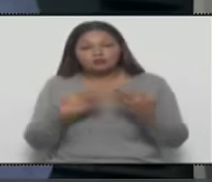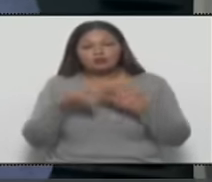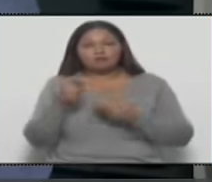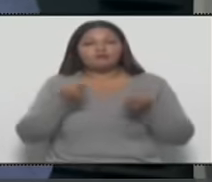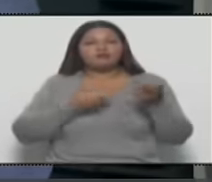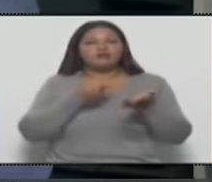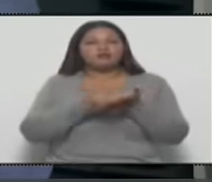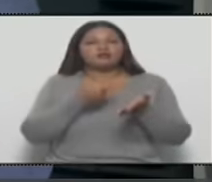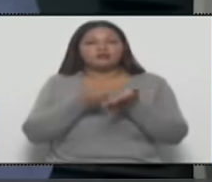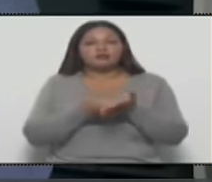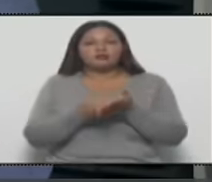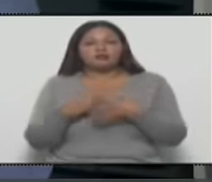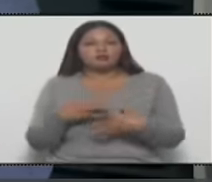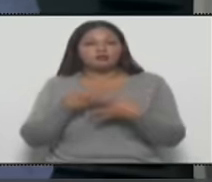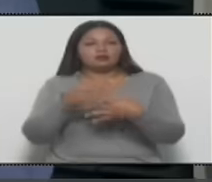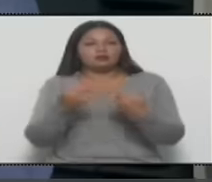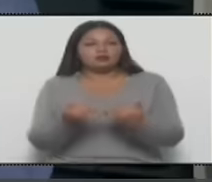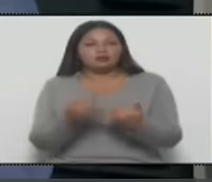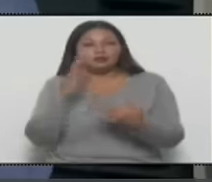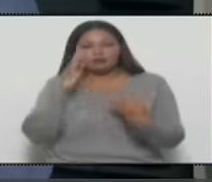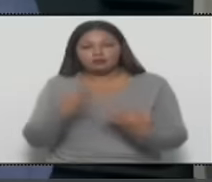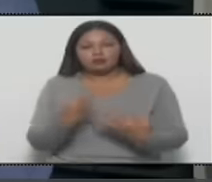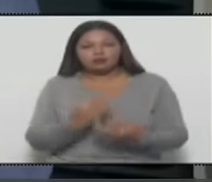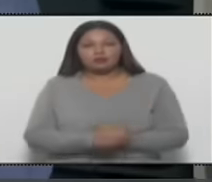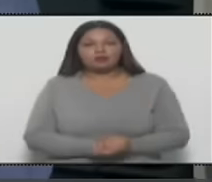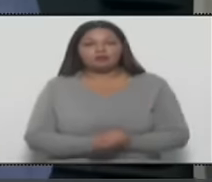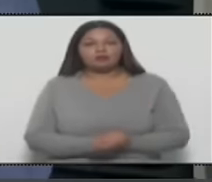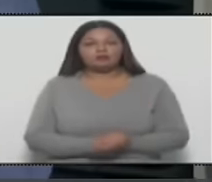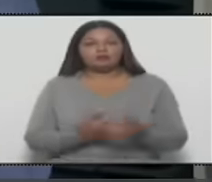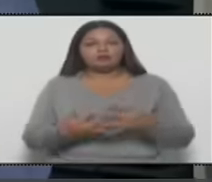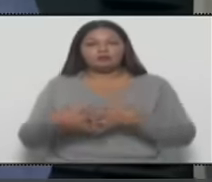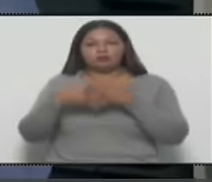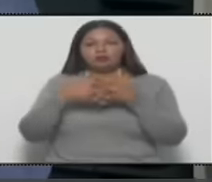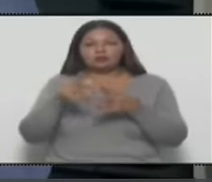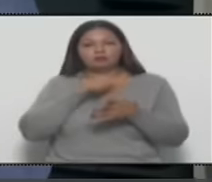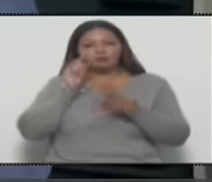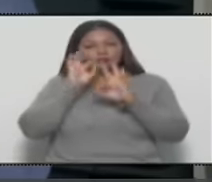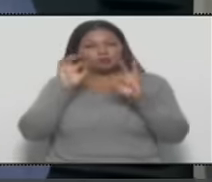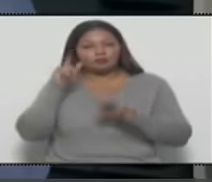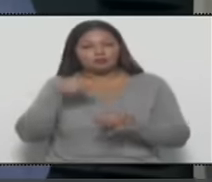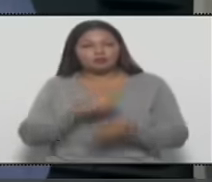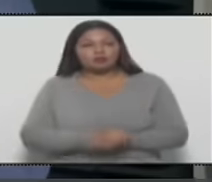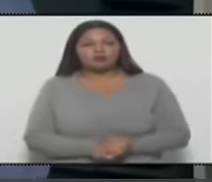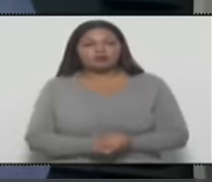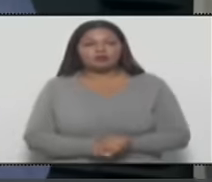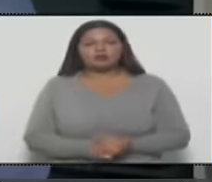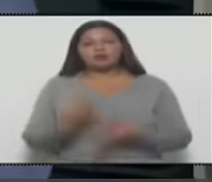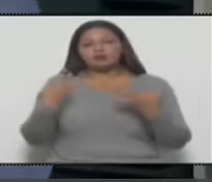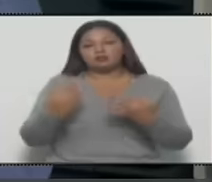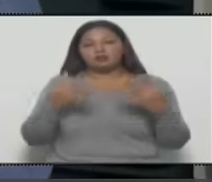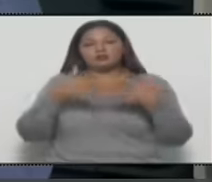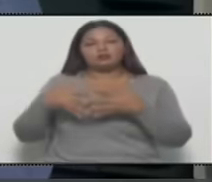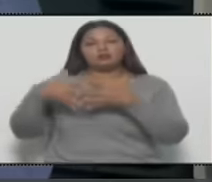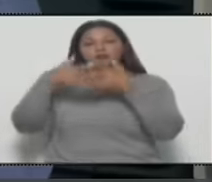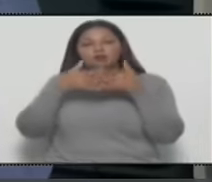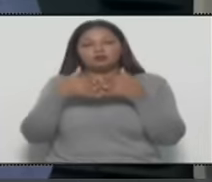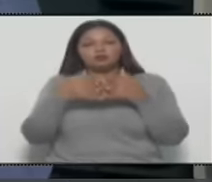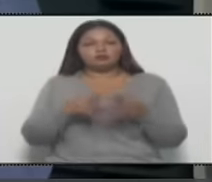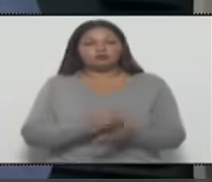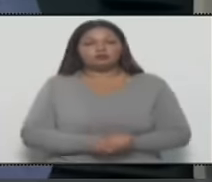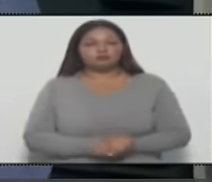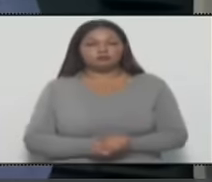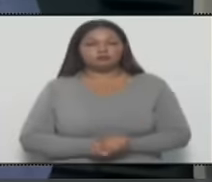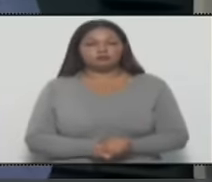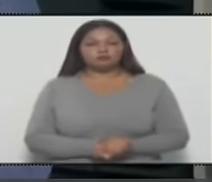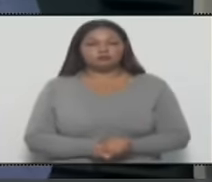financiados por intereses imperialistas, intereses norteamericanos, a través de la Agencia Nacional de Seguridad de Estados Unidos, donde